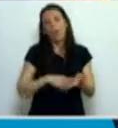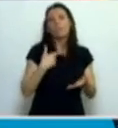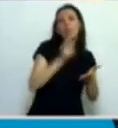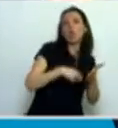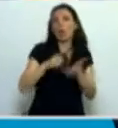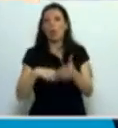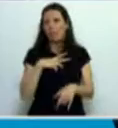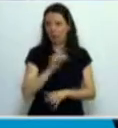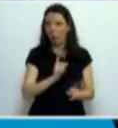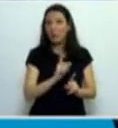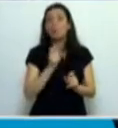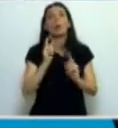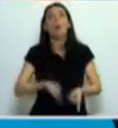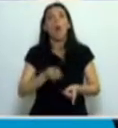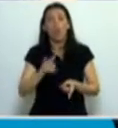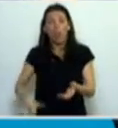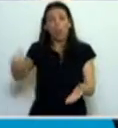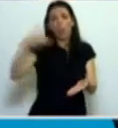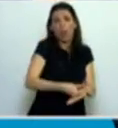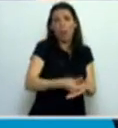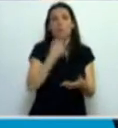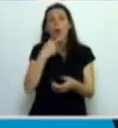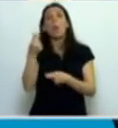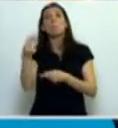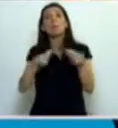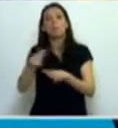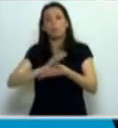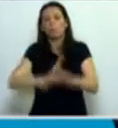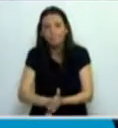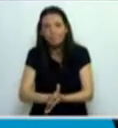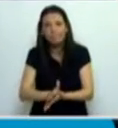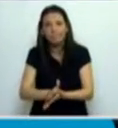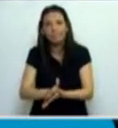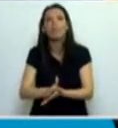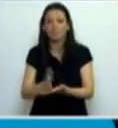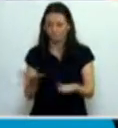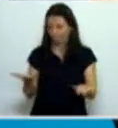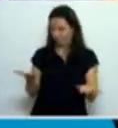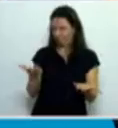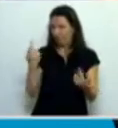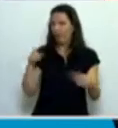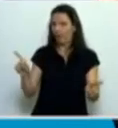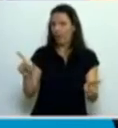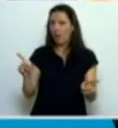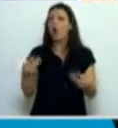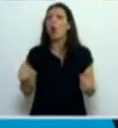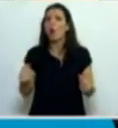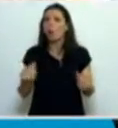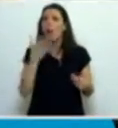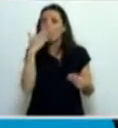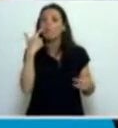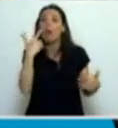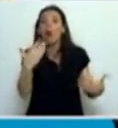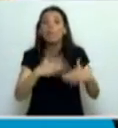el dinero previsto, presupuestado, se gasta en su totalidad para esos programas, por supuesto que llama la atención que no se hayan ejecutado las